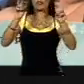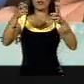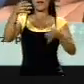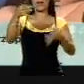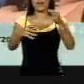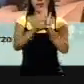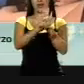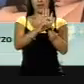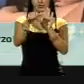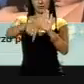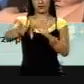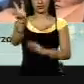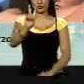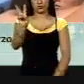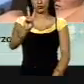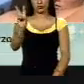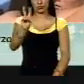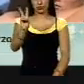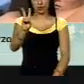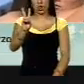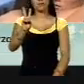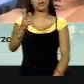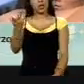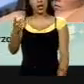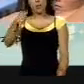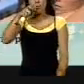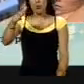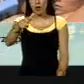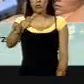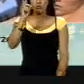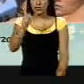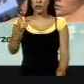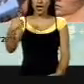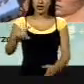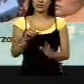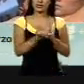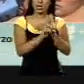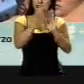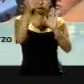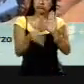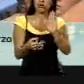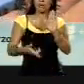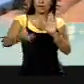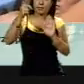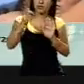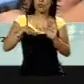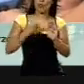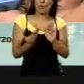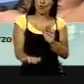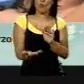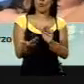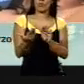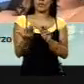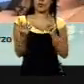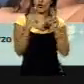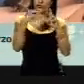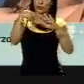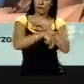apoyo del Poder Ciudadano, del Poder Judicial. A la asamblea para el pueblo, pueblo para la asamblea, el pueblo despierta, la